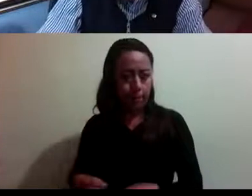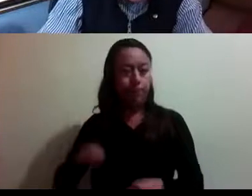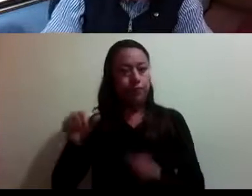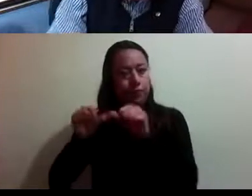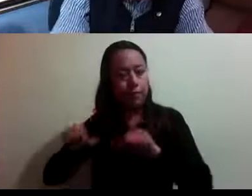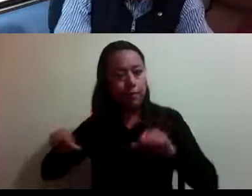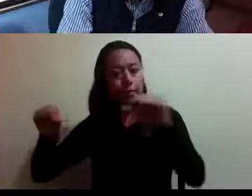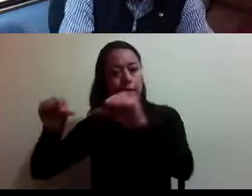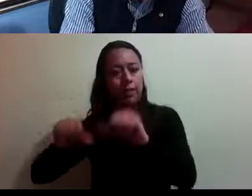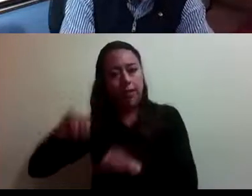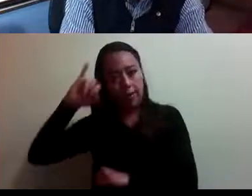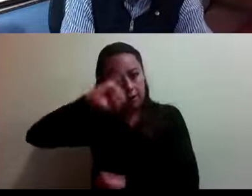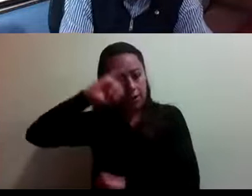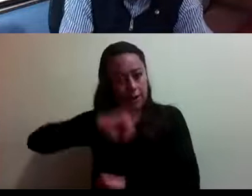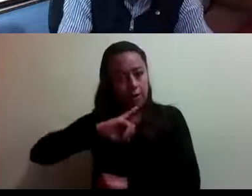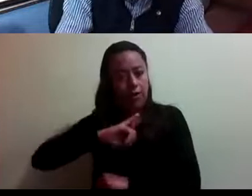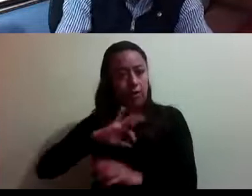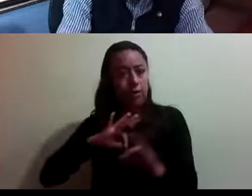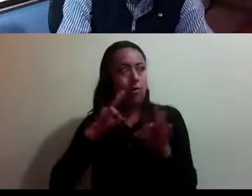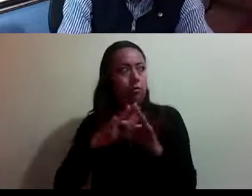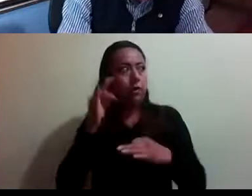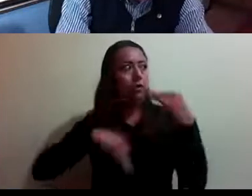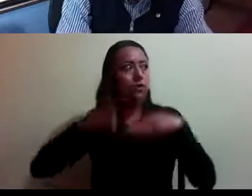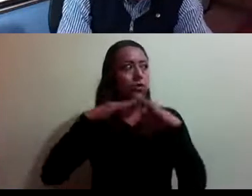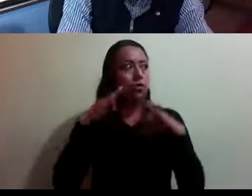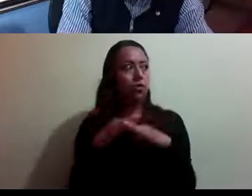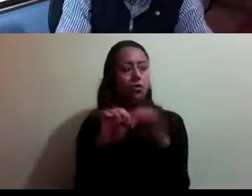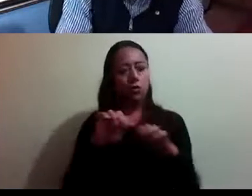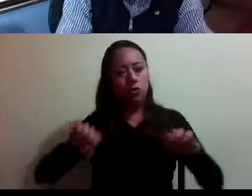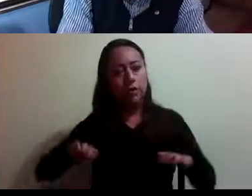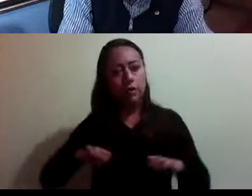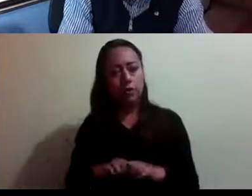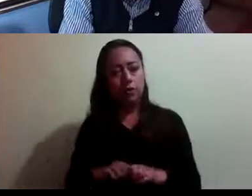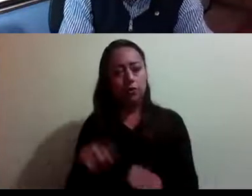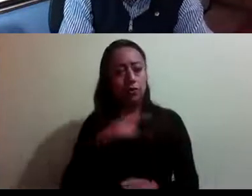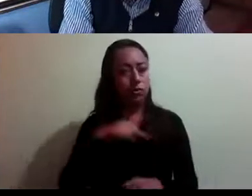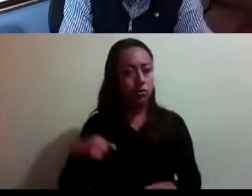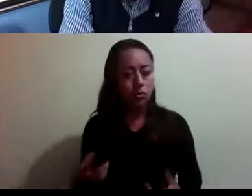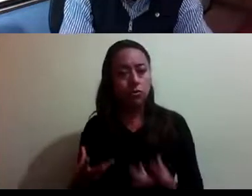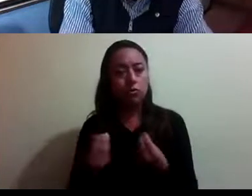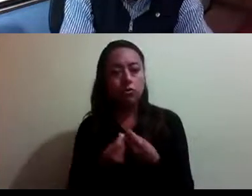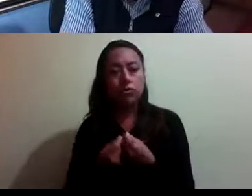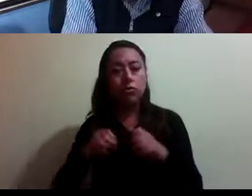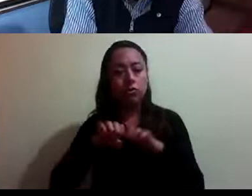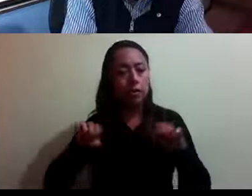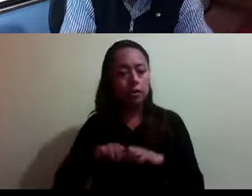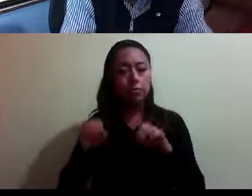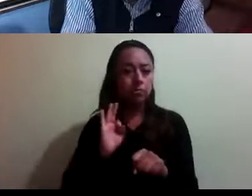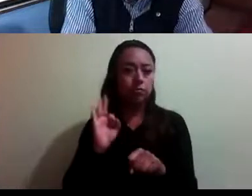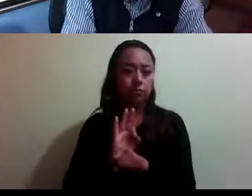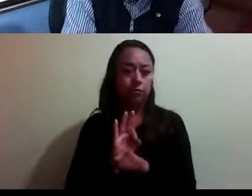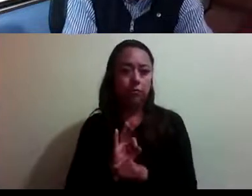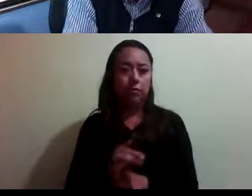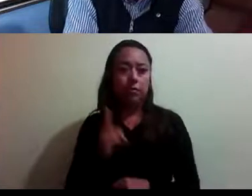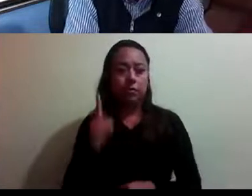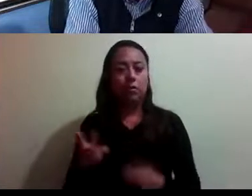patronal cumplir con todos los equipos de protección. ¿A qué se refiere usted con que no cumplimos nosotros con equipos de protección y está usted homologando sus equipos